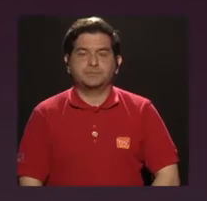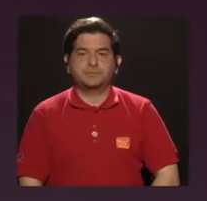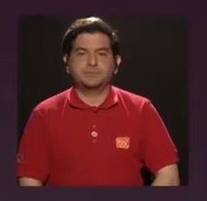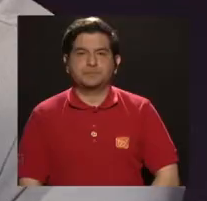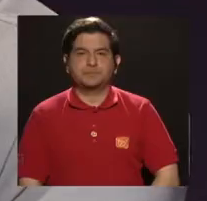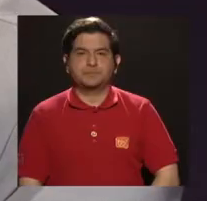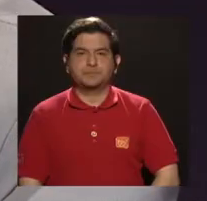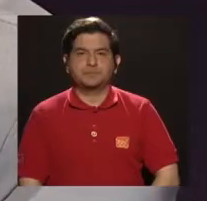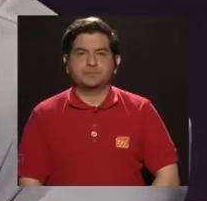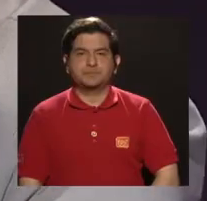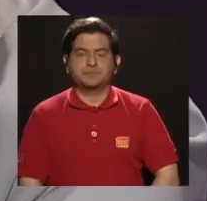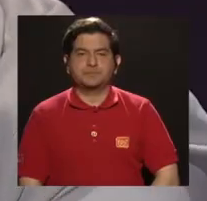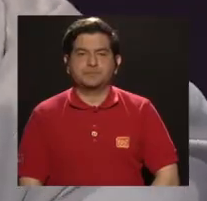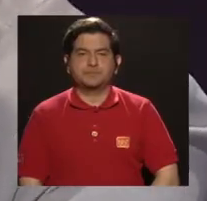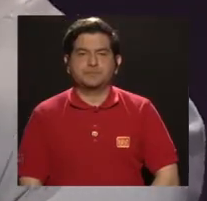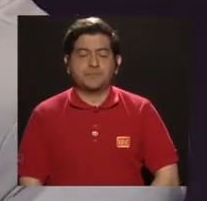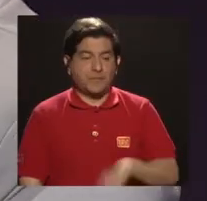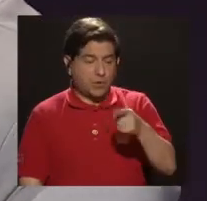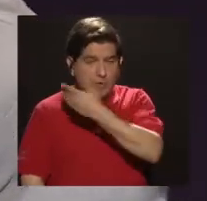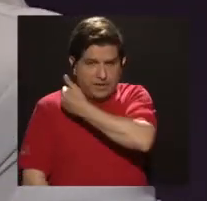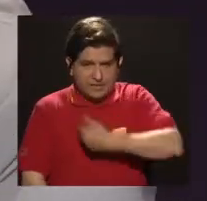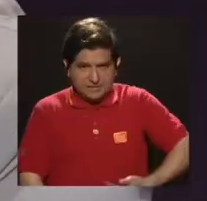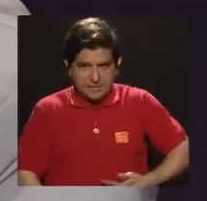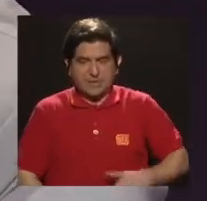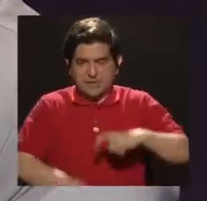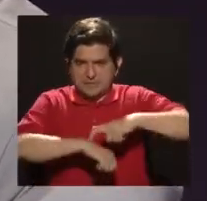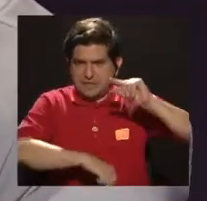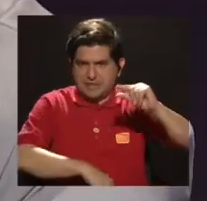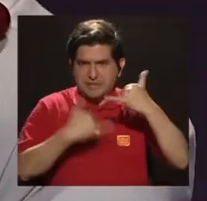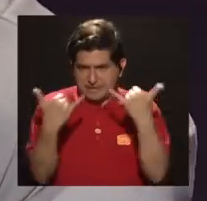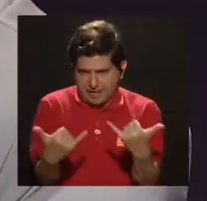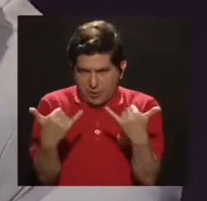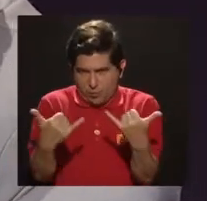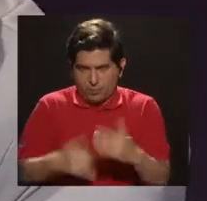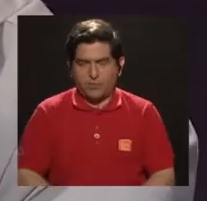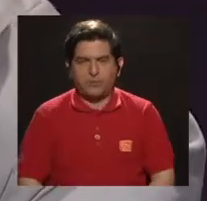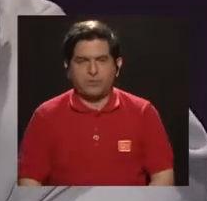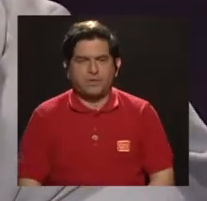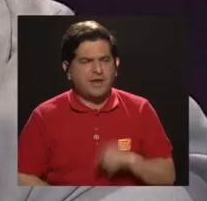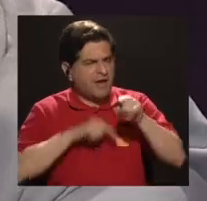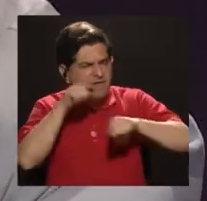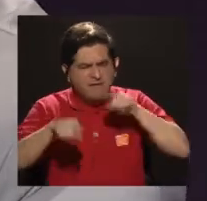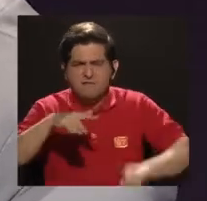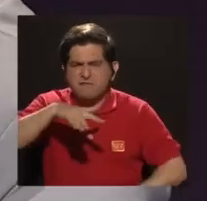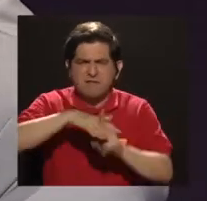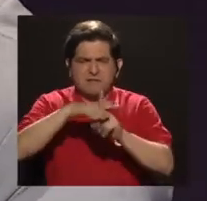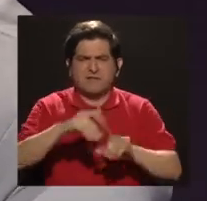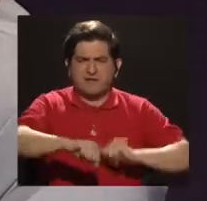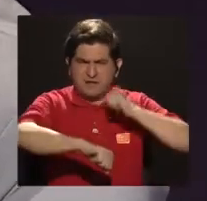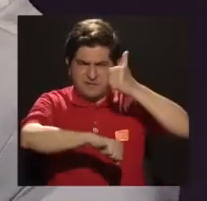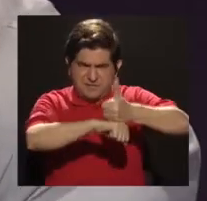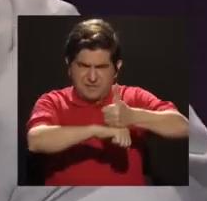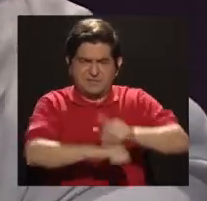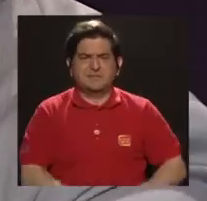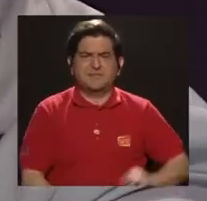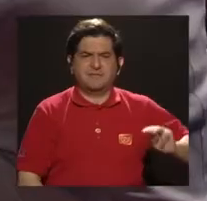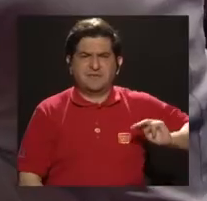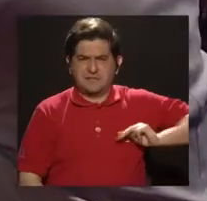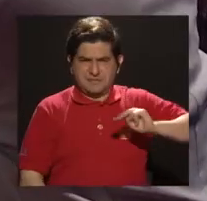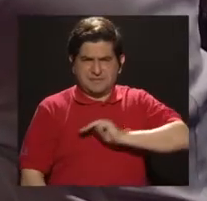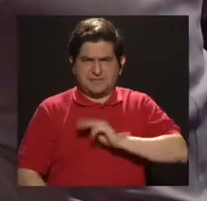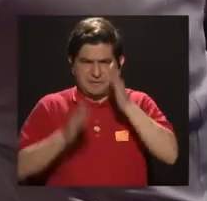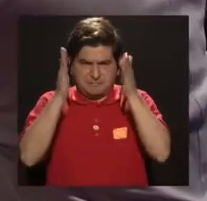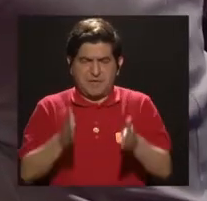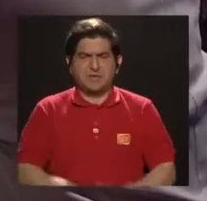con la llegada de este presidente momentáneo verdad hay muchas críticas también por la conformación de su gabinete un